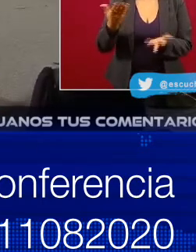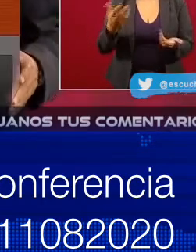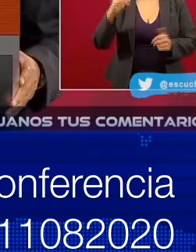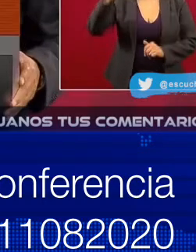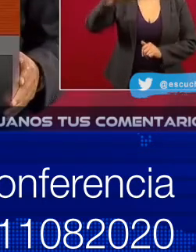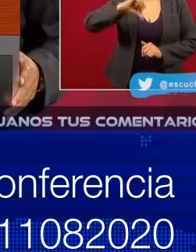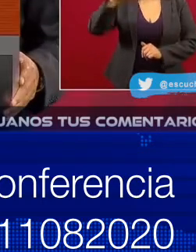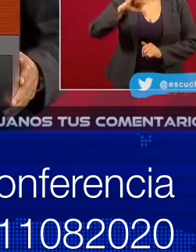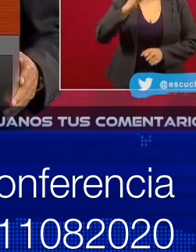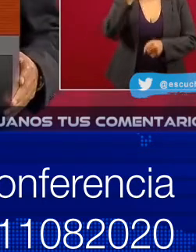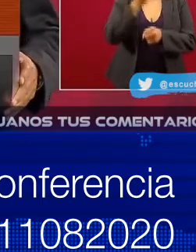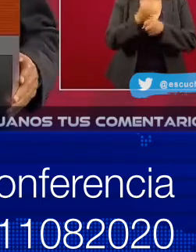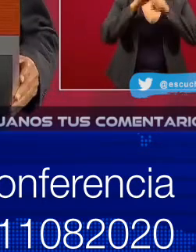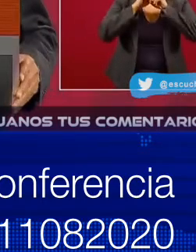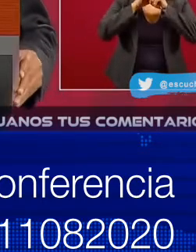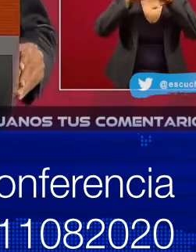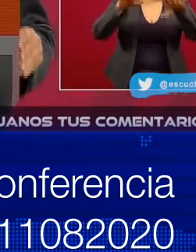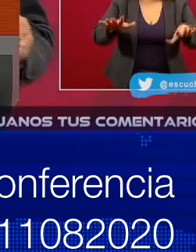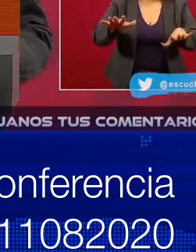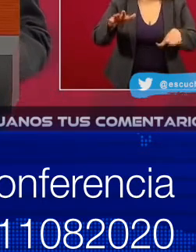vamos a informar